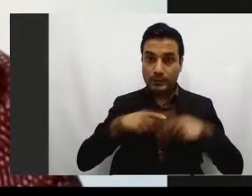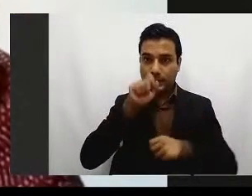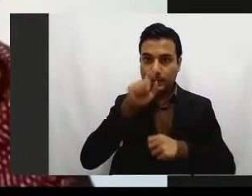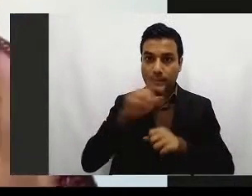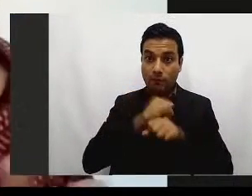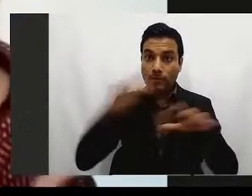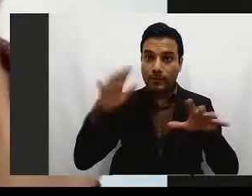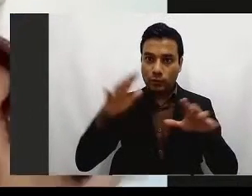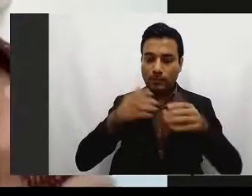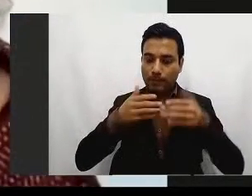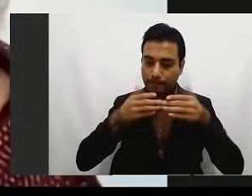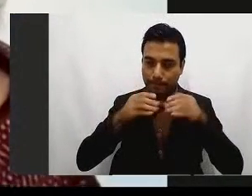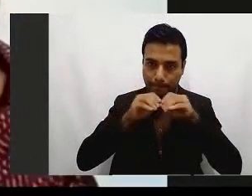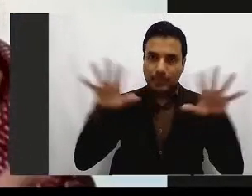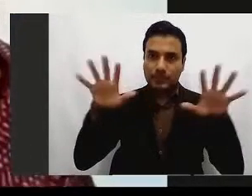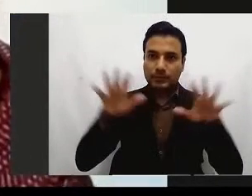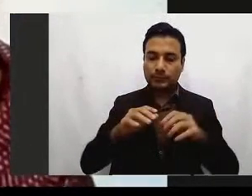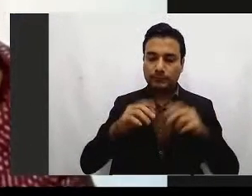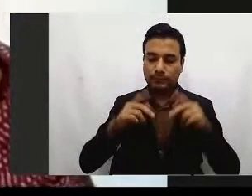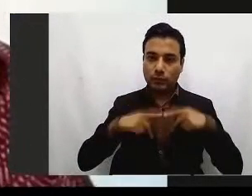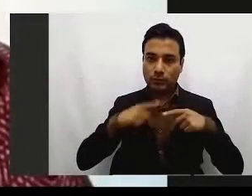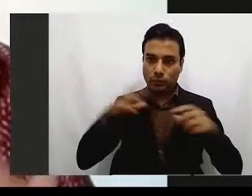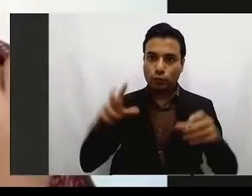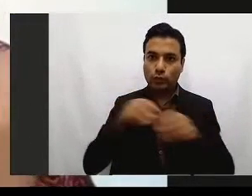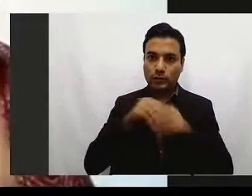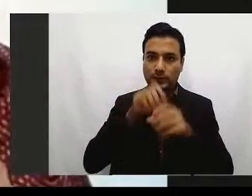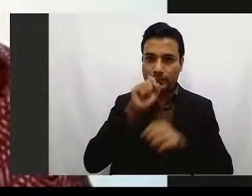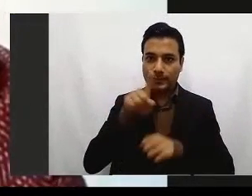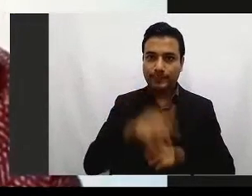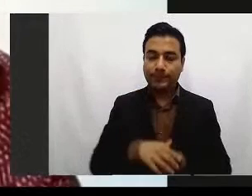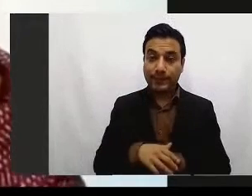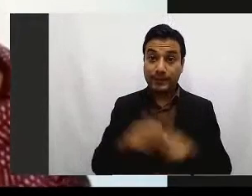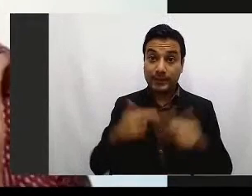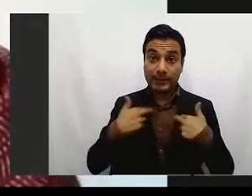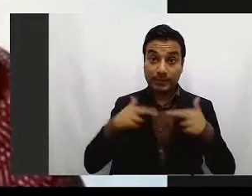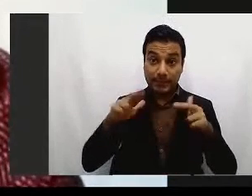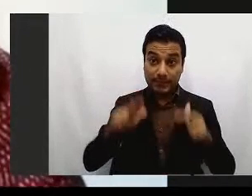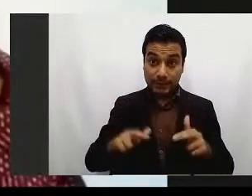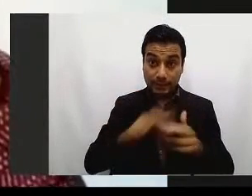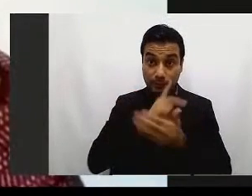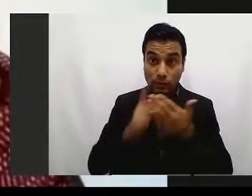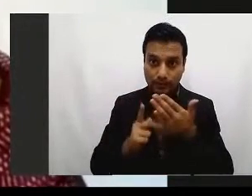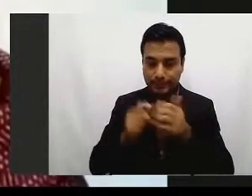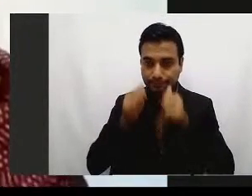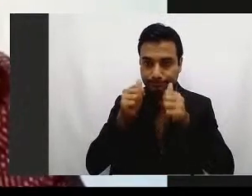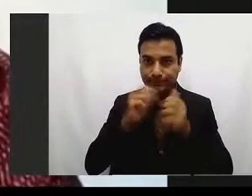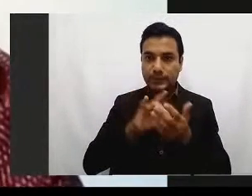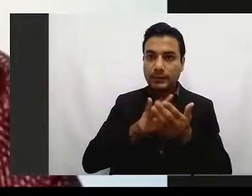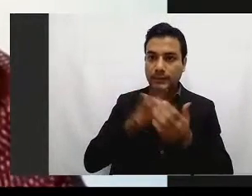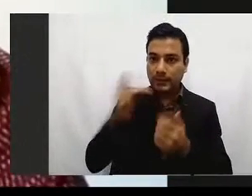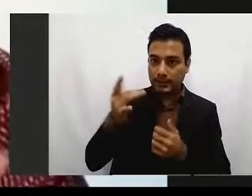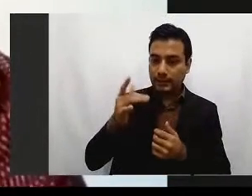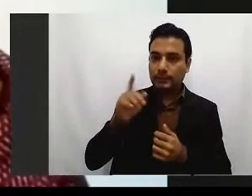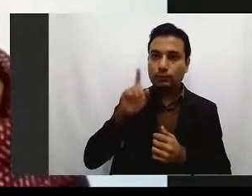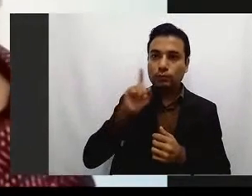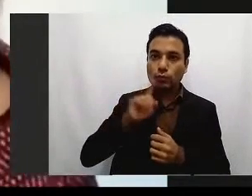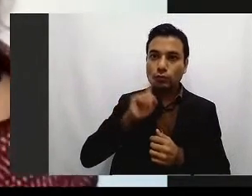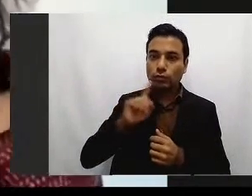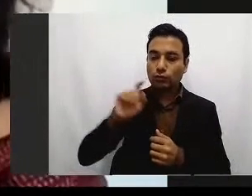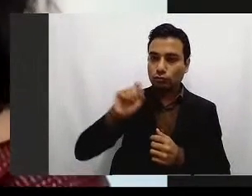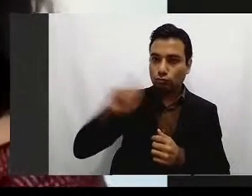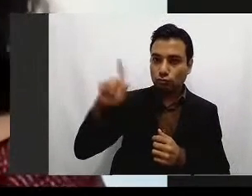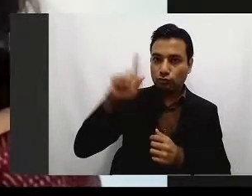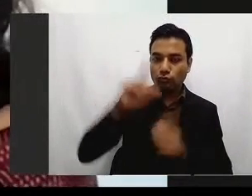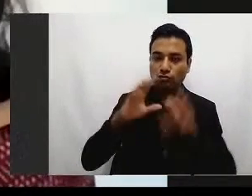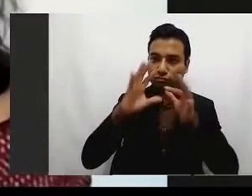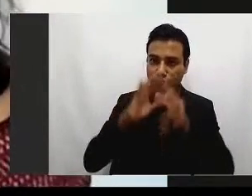gente, más incluyente y más nuestro, para que también los embajadores del programa lo tomen. Gracias a nuestros panelistas por tan valiosas, nuestras panelistas por tan